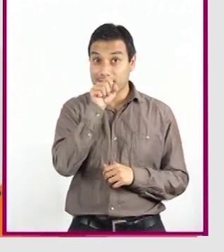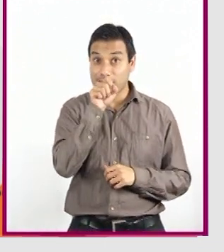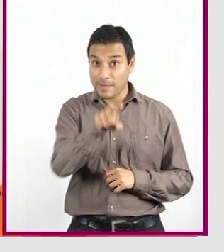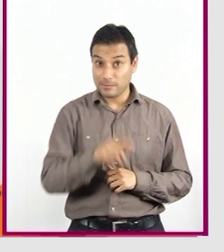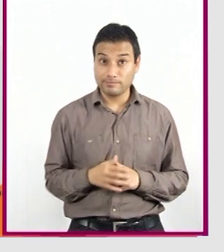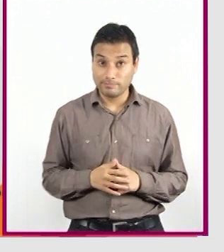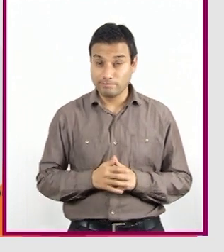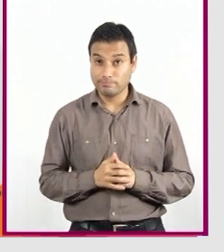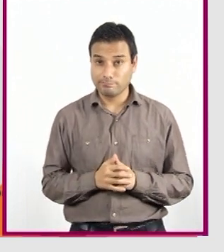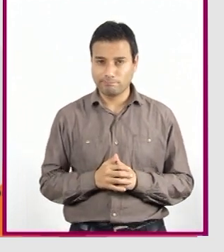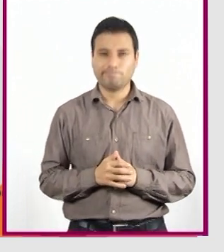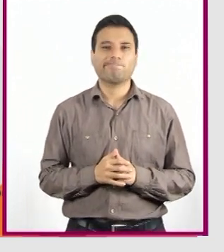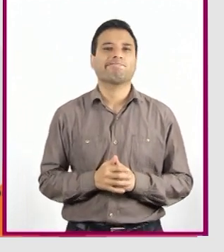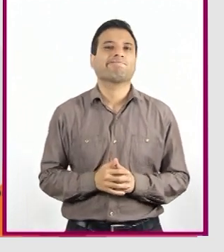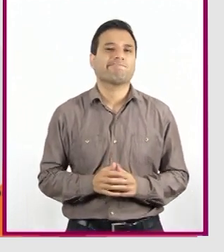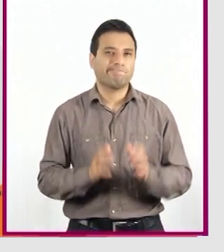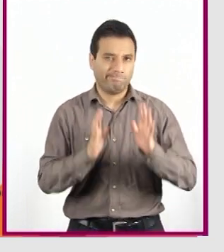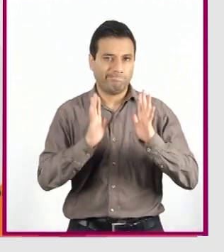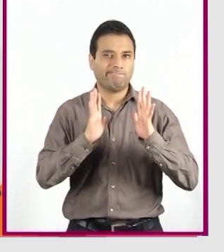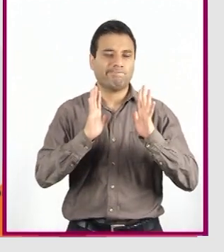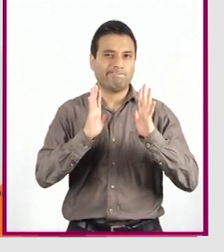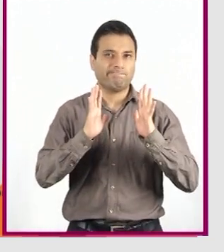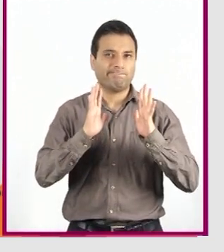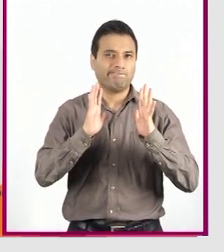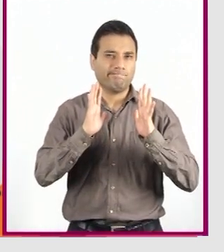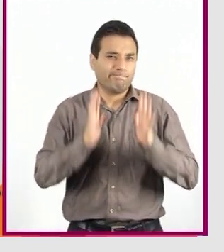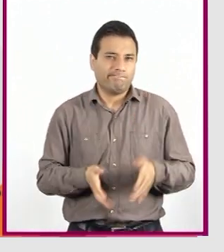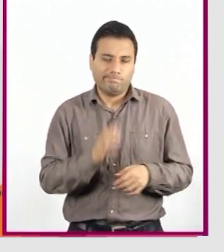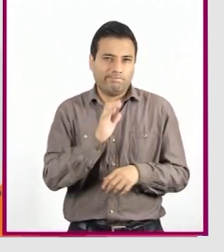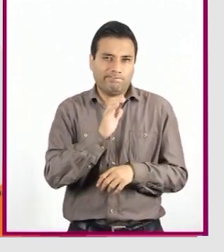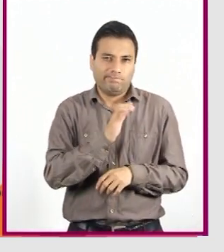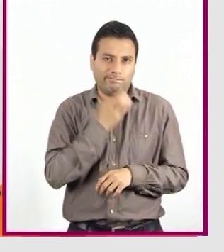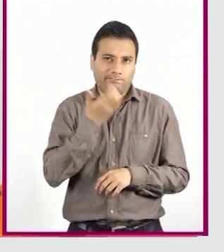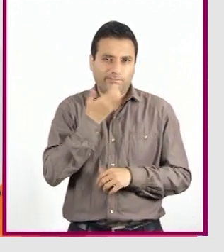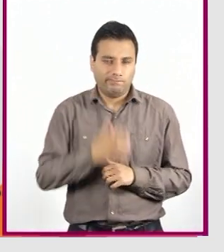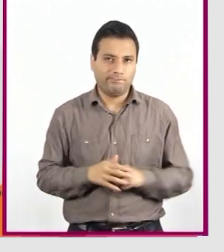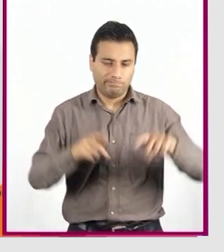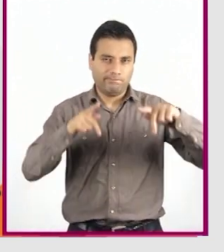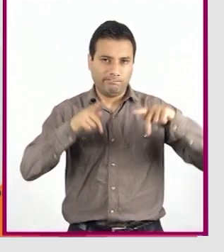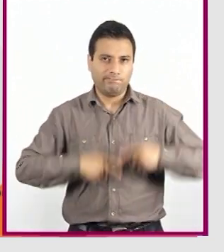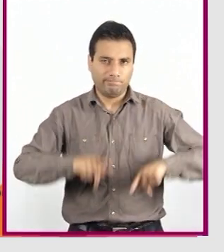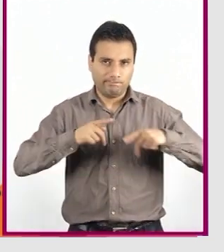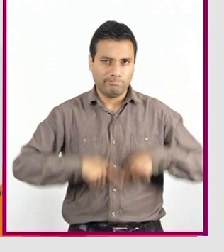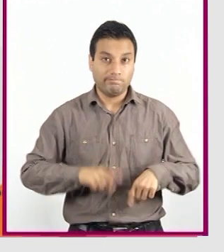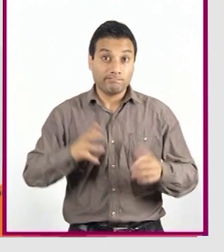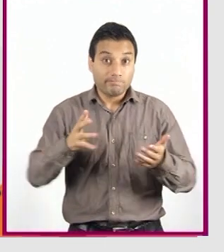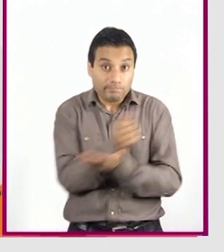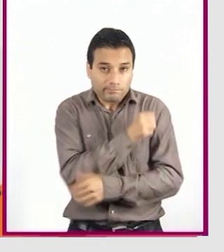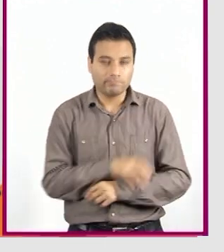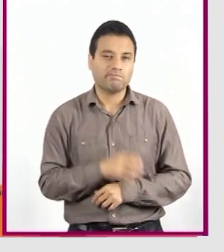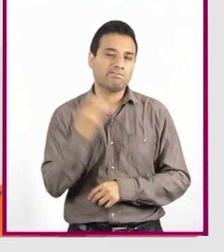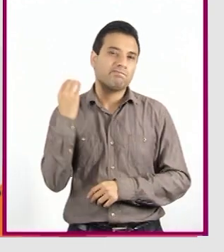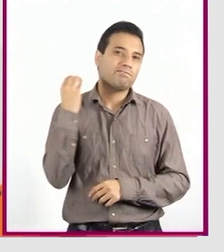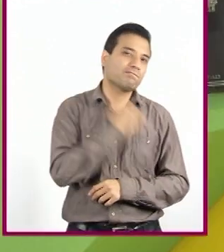se había establecido el énfasis en el sacrificio por decapitación en los juegos de pelota.